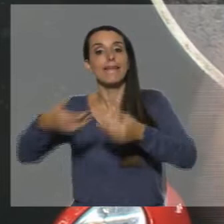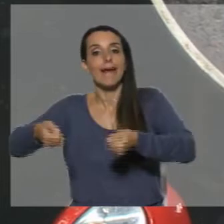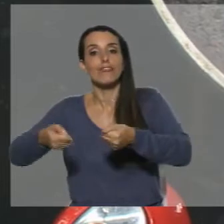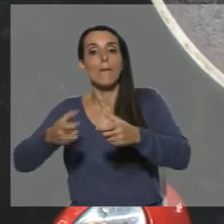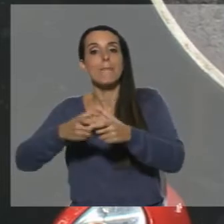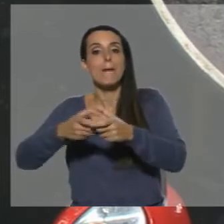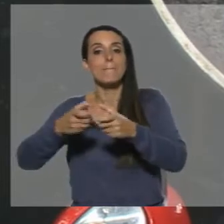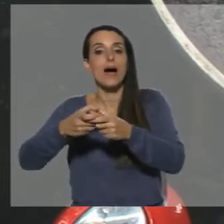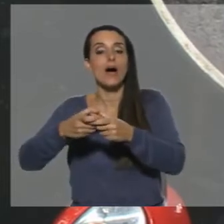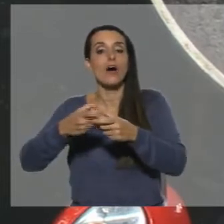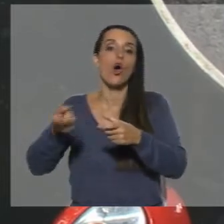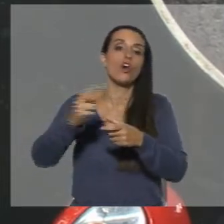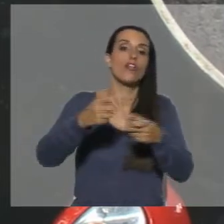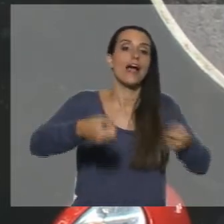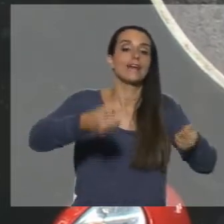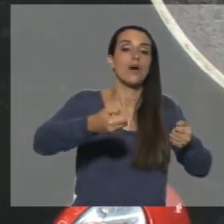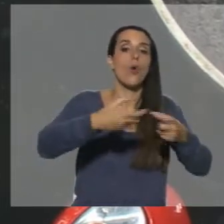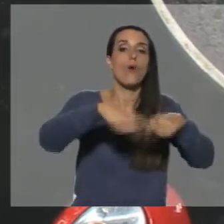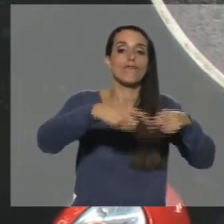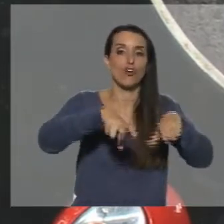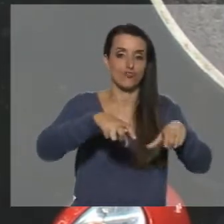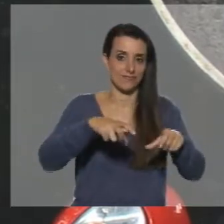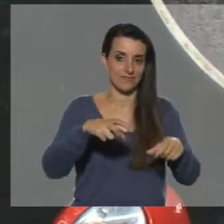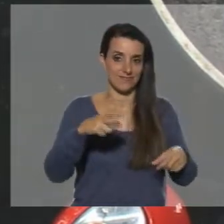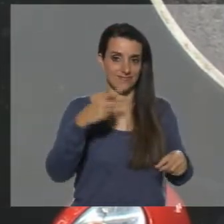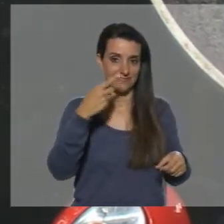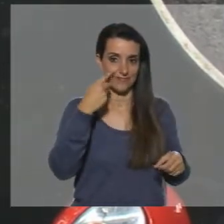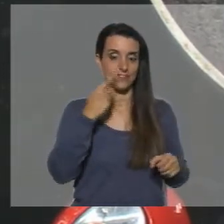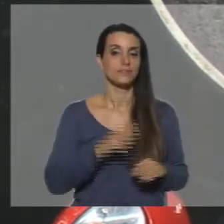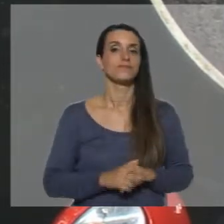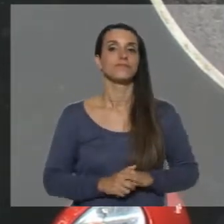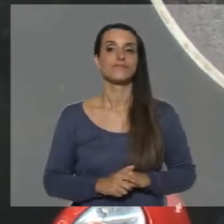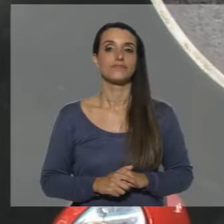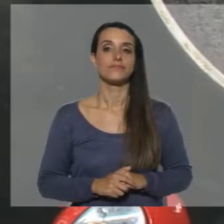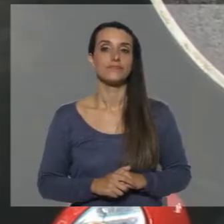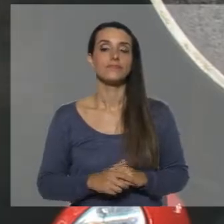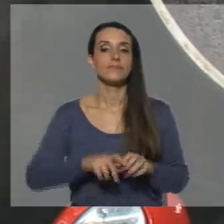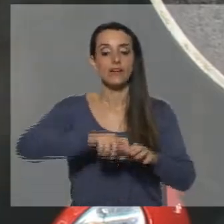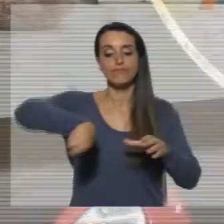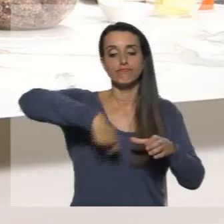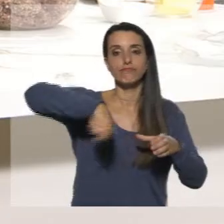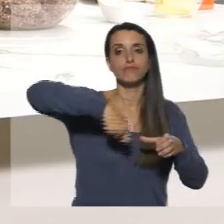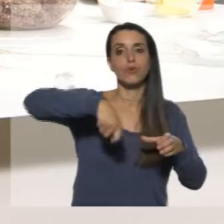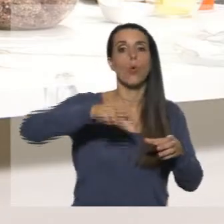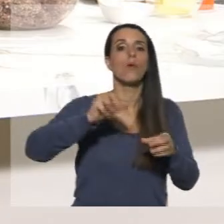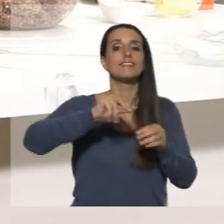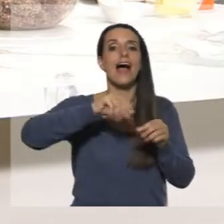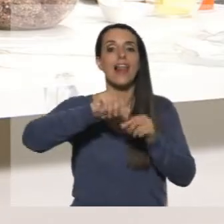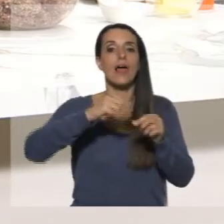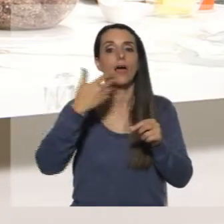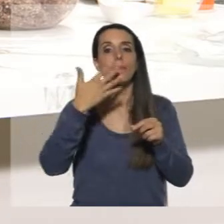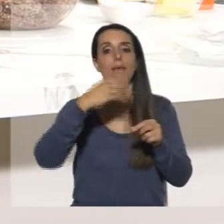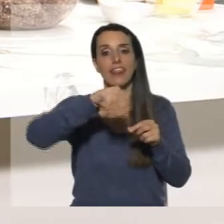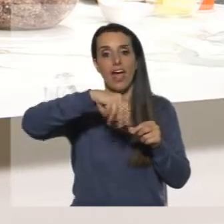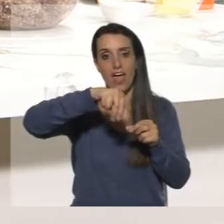Y por ahí tenemos el morrón, que lo tenemos en tirita, que lo vamos a usar para rellenar. ¿Ah? Acá tenemos el sofrito, le puse un poquito de sal, un poquito de